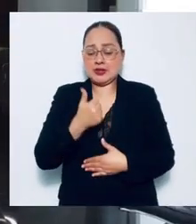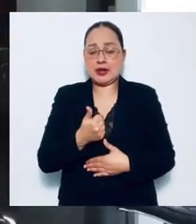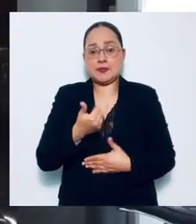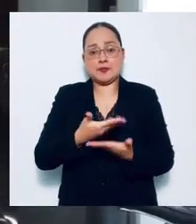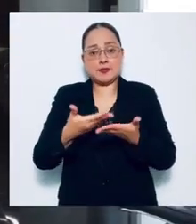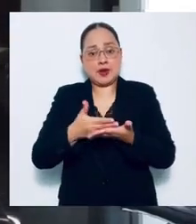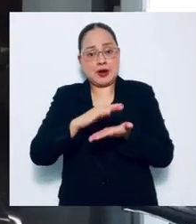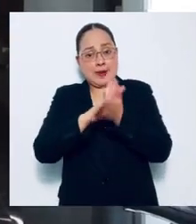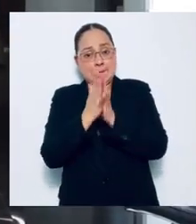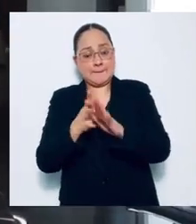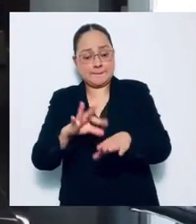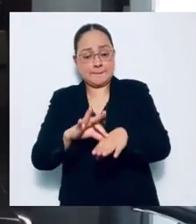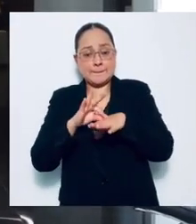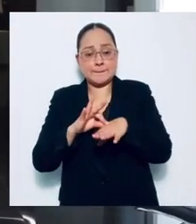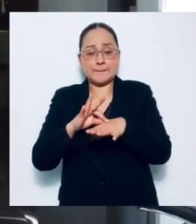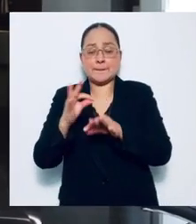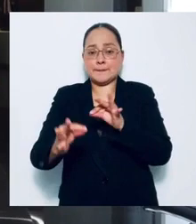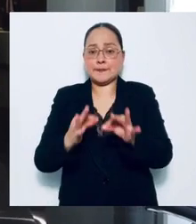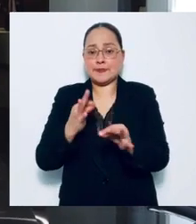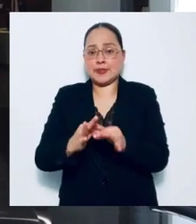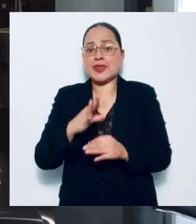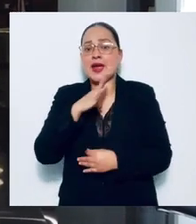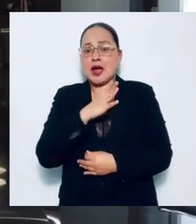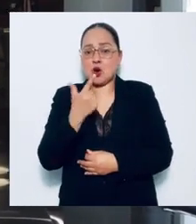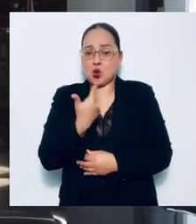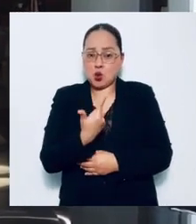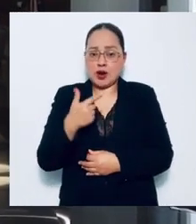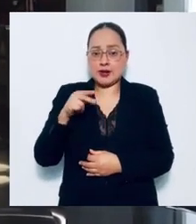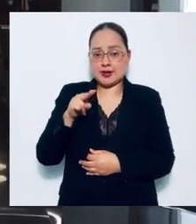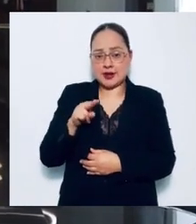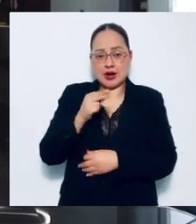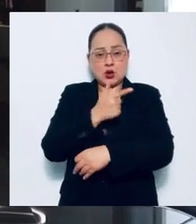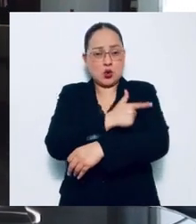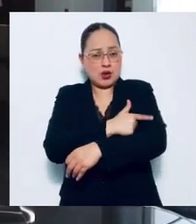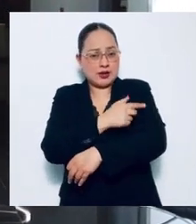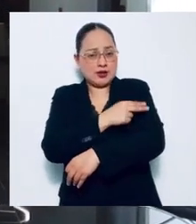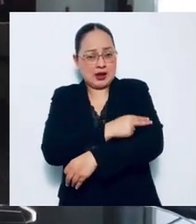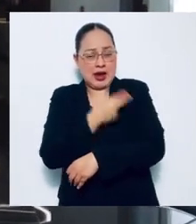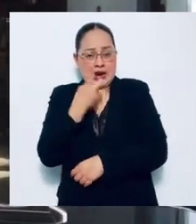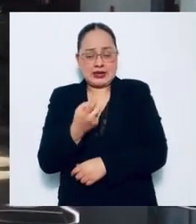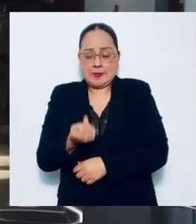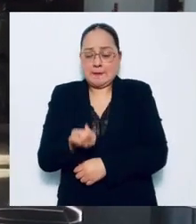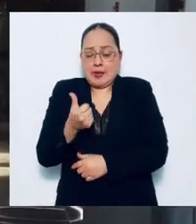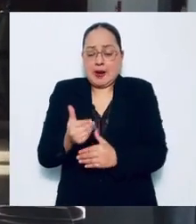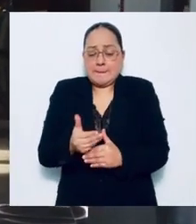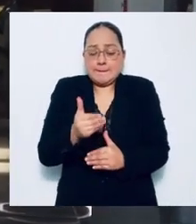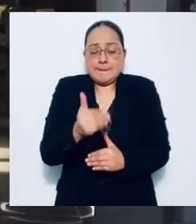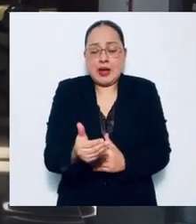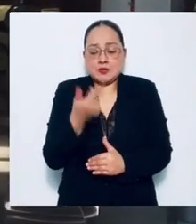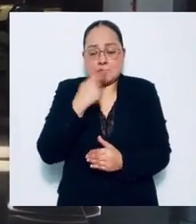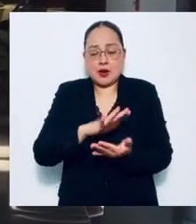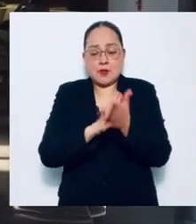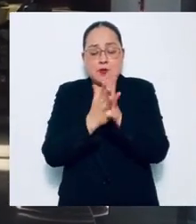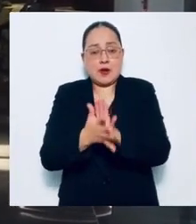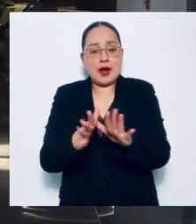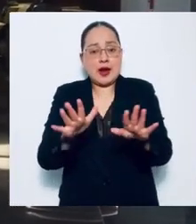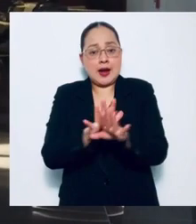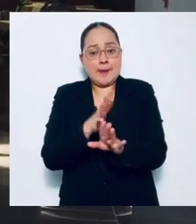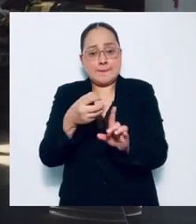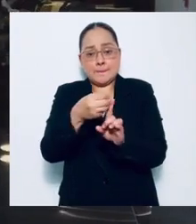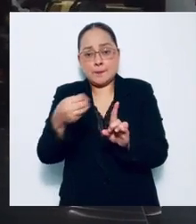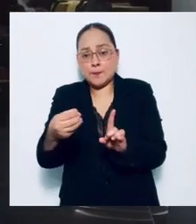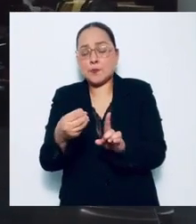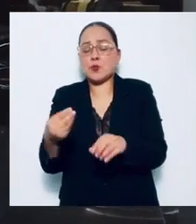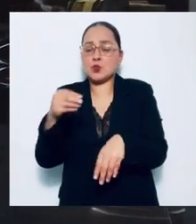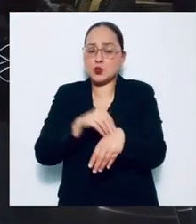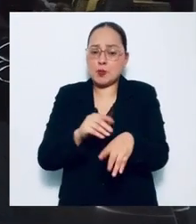una realidad, tenemos una Guardia Nacional y pues ese es un primer paso para restablecer el